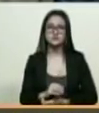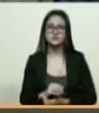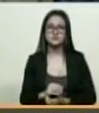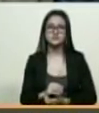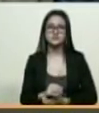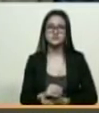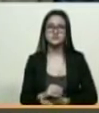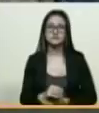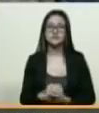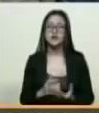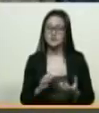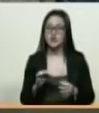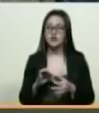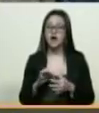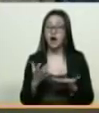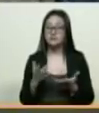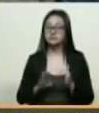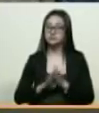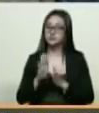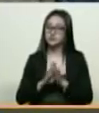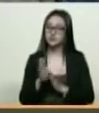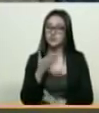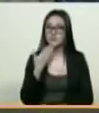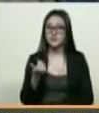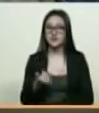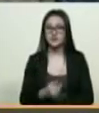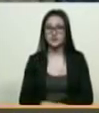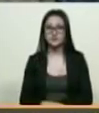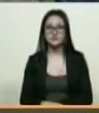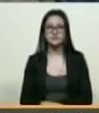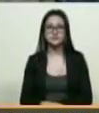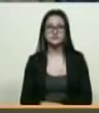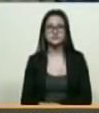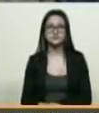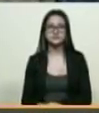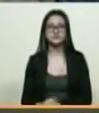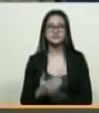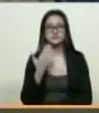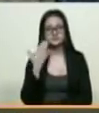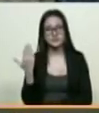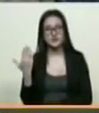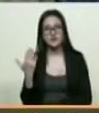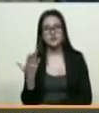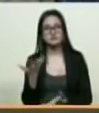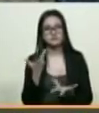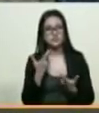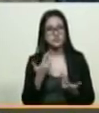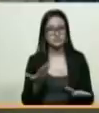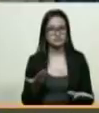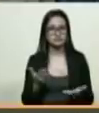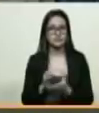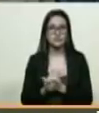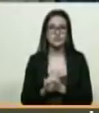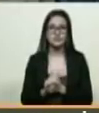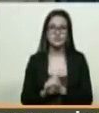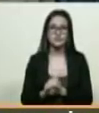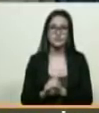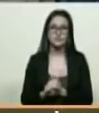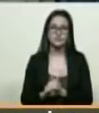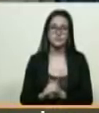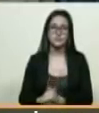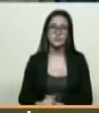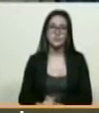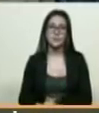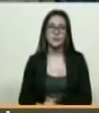podido destrabar y avanzar. Así pues que, querido hermano, compañero, tu comentario, por favor.